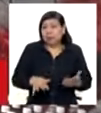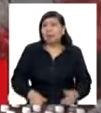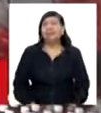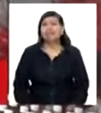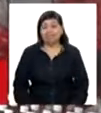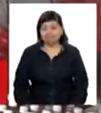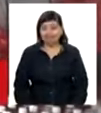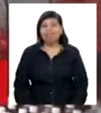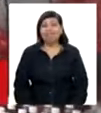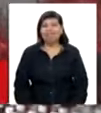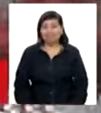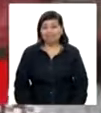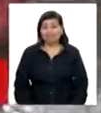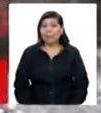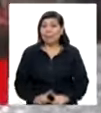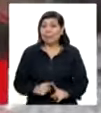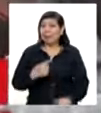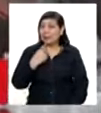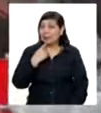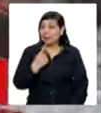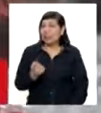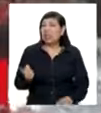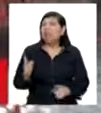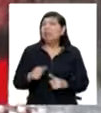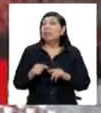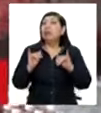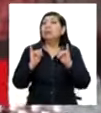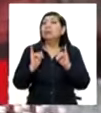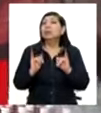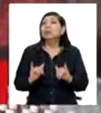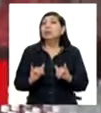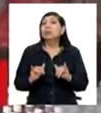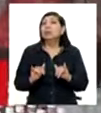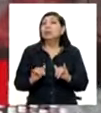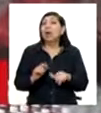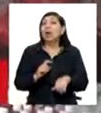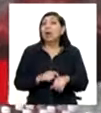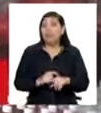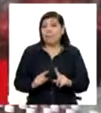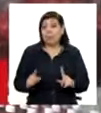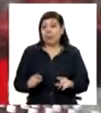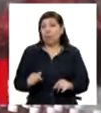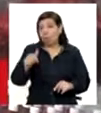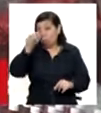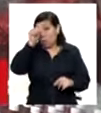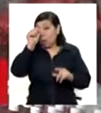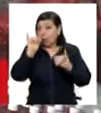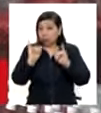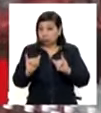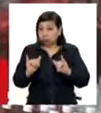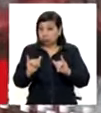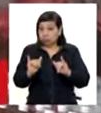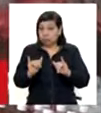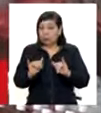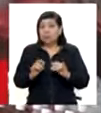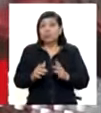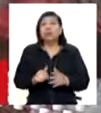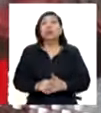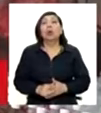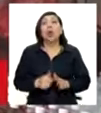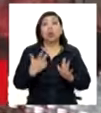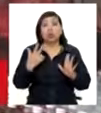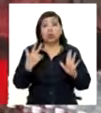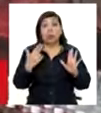magnitud. Bien, alcalde, gracias. Muchísimas gracias. Para reiterar, por favor, ¿hasta qué día se van a quedar, el lugar y la hora? Nos quedamos hasta el día domingo y lo importante,